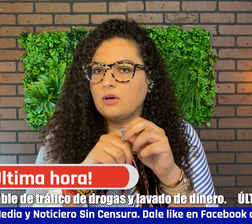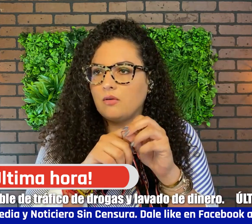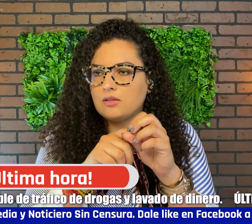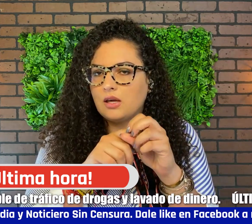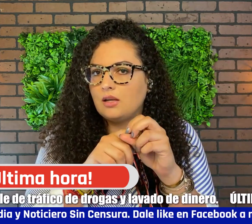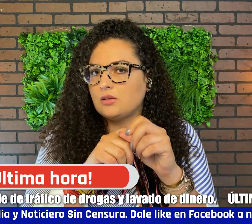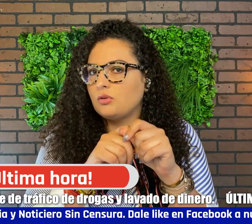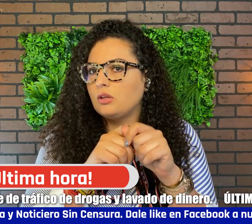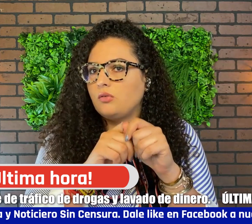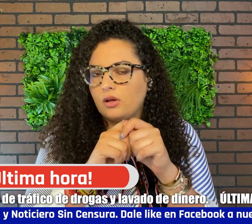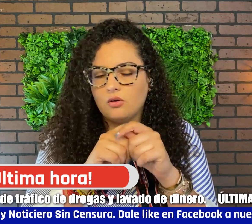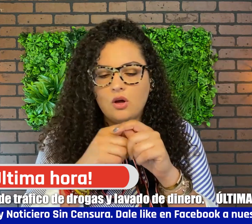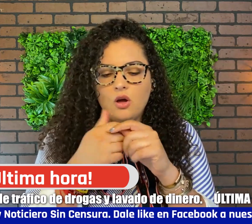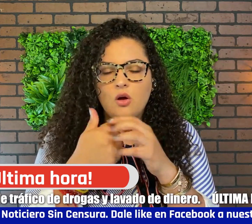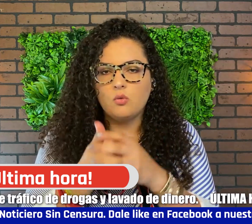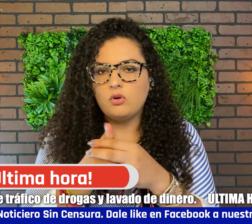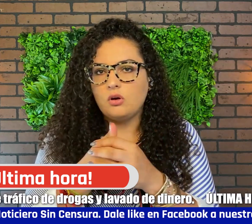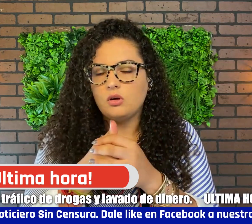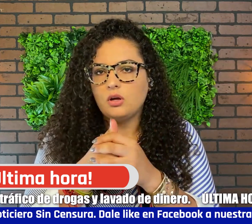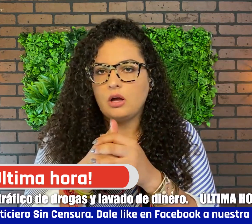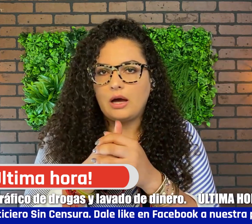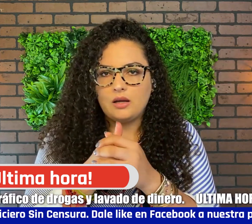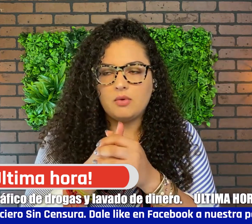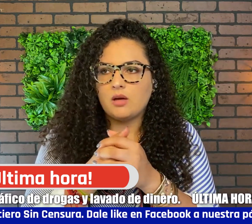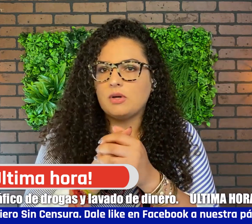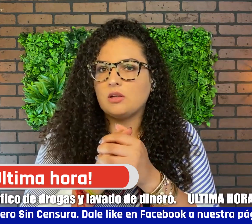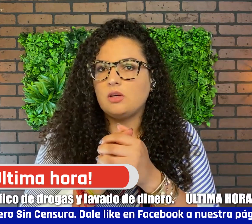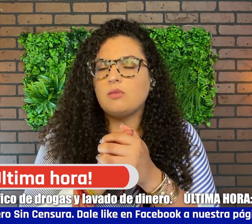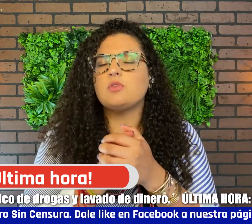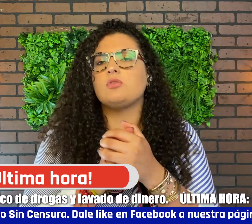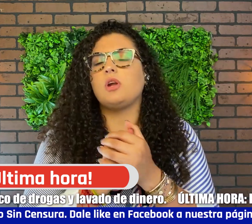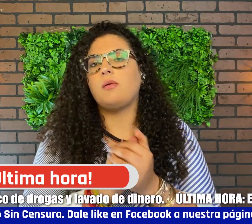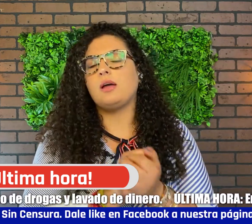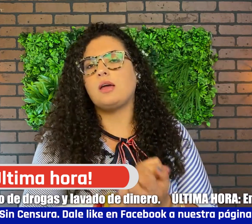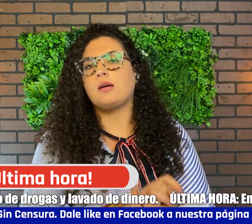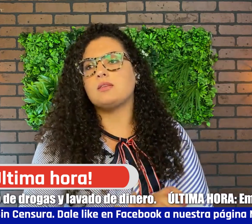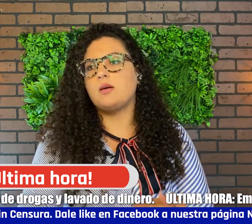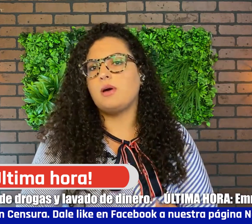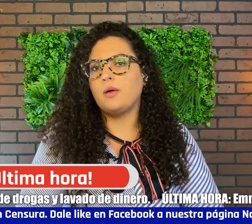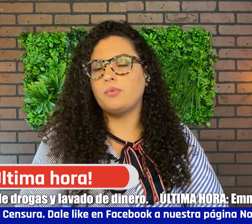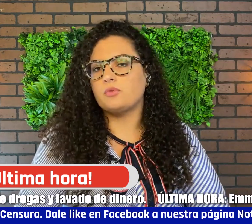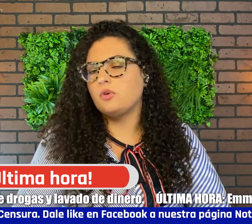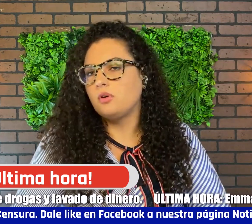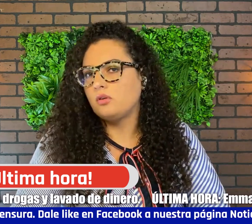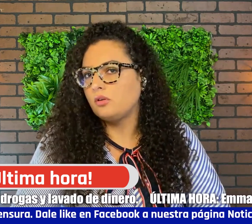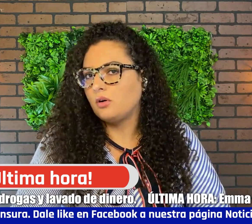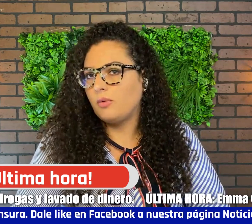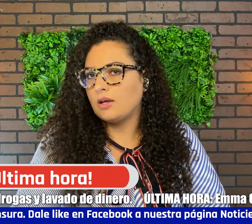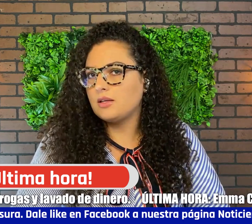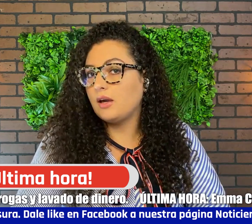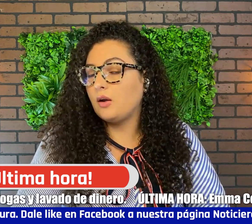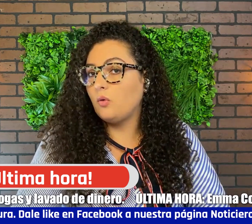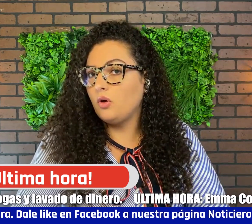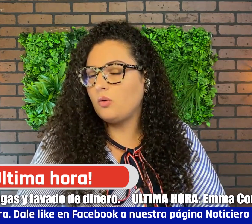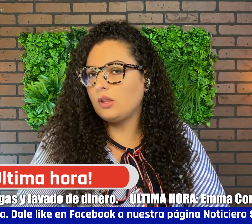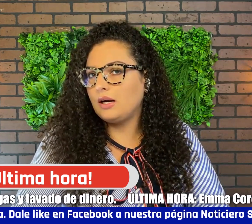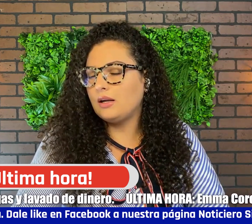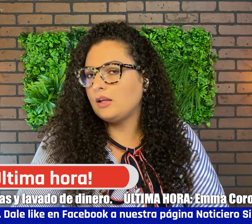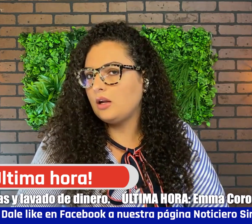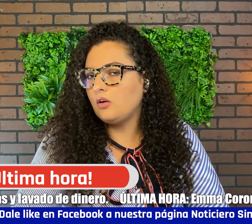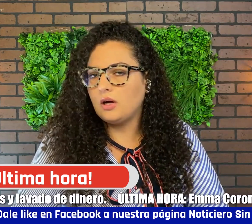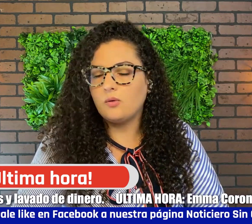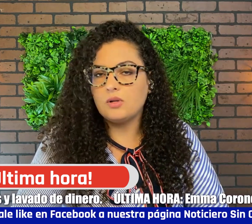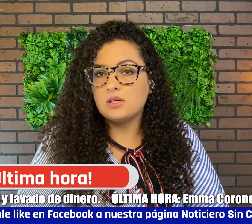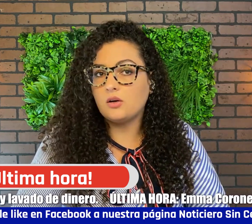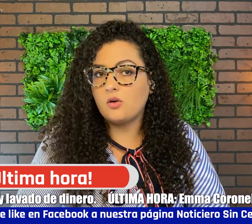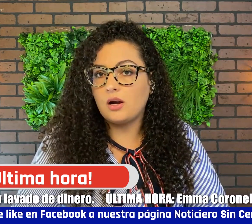están, ahora sí que le está sudando frío. Uno, ayer mi querida Marta Olivia mencionaba que Cabeza de Vaca, pues, como que así que digan, uy, ¿cuánta lana